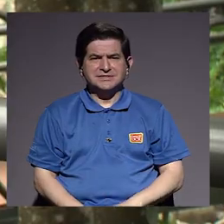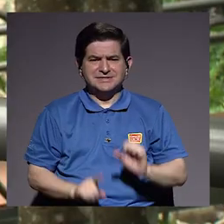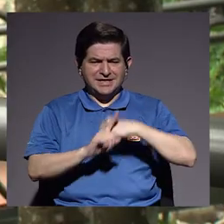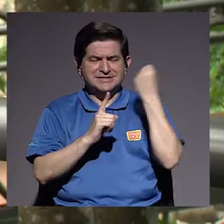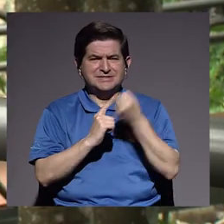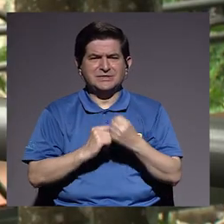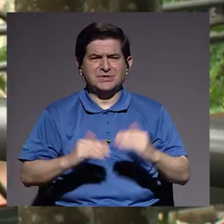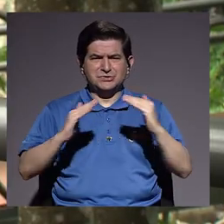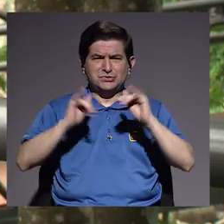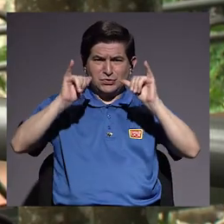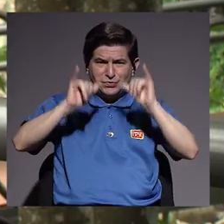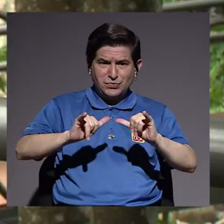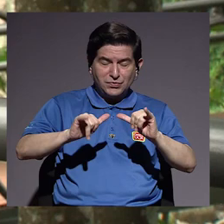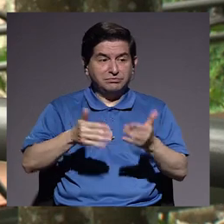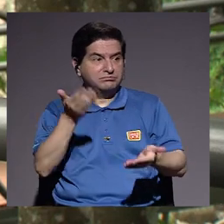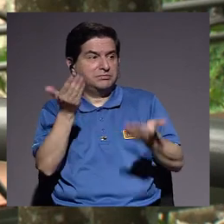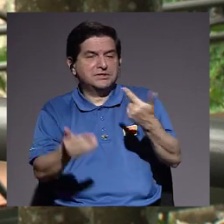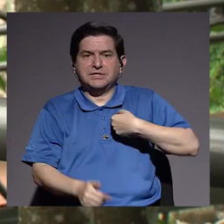encierro.